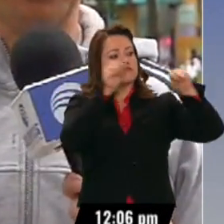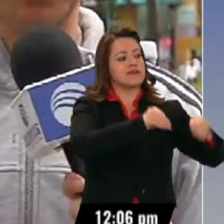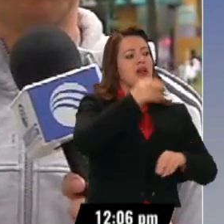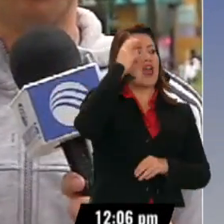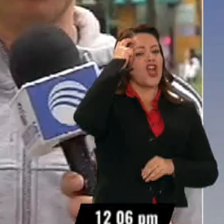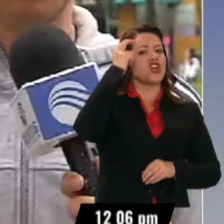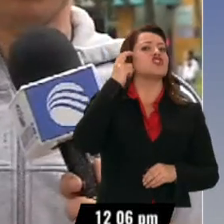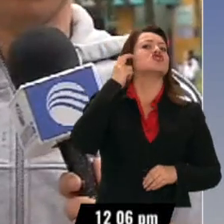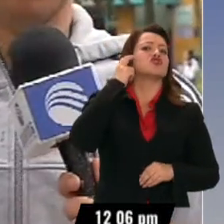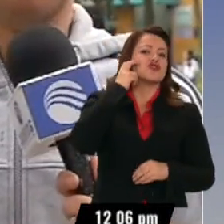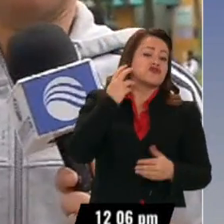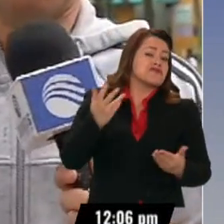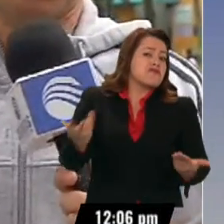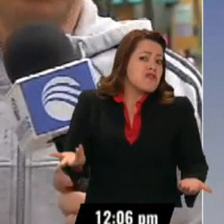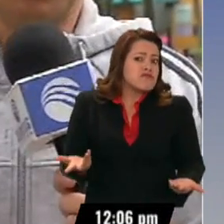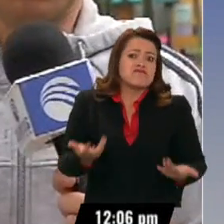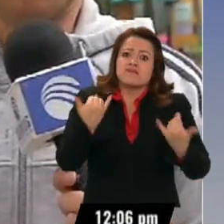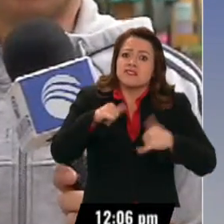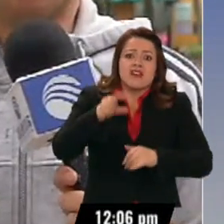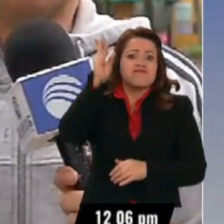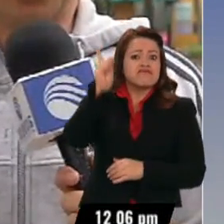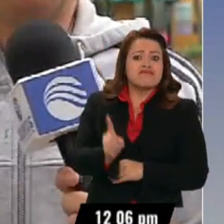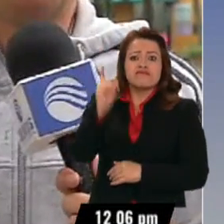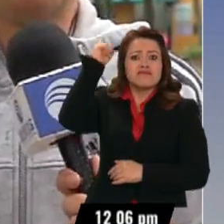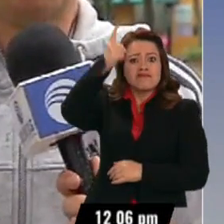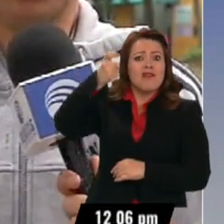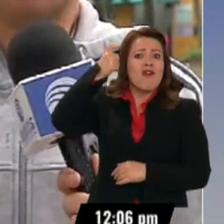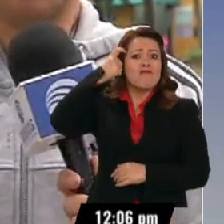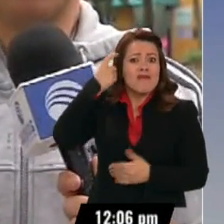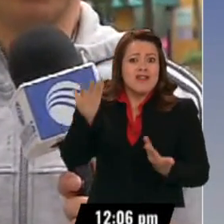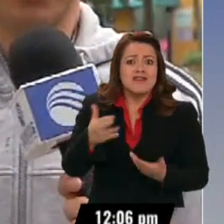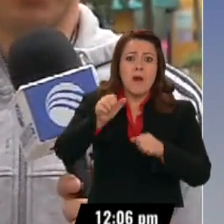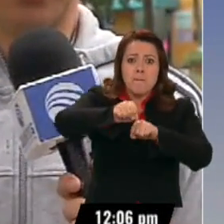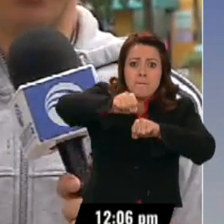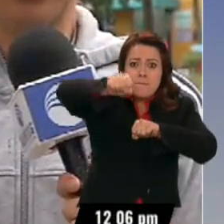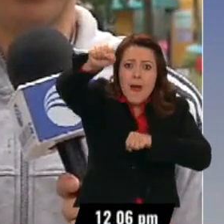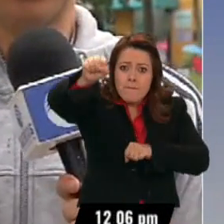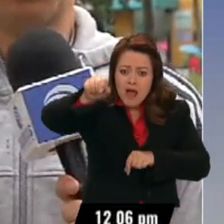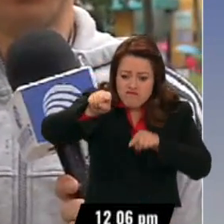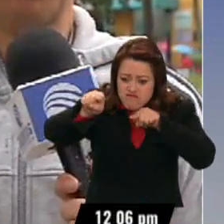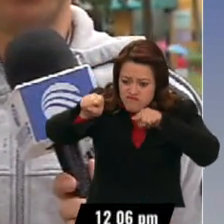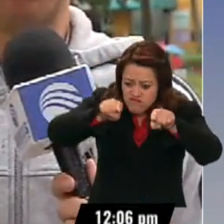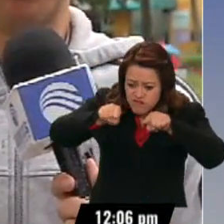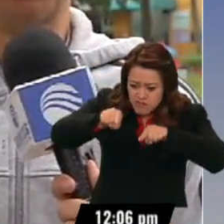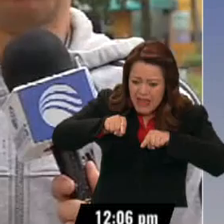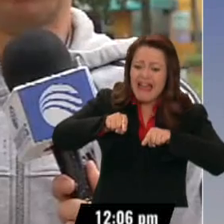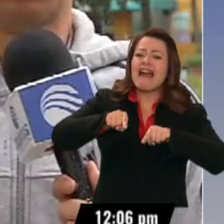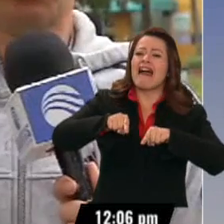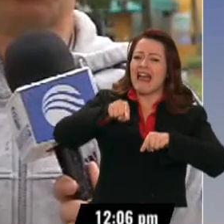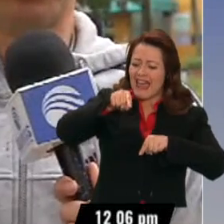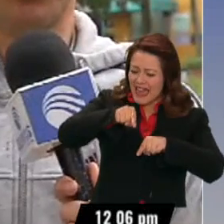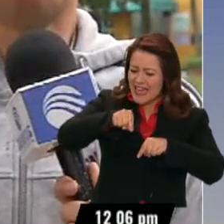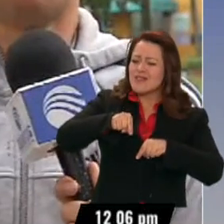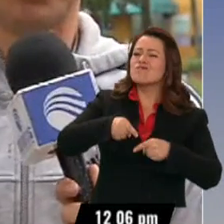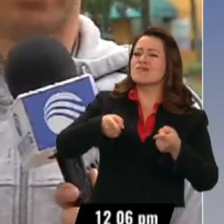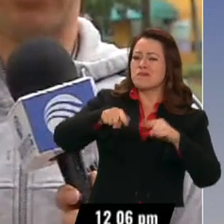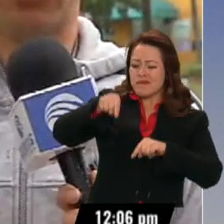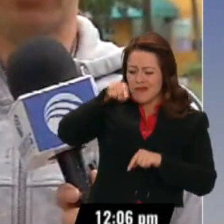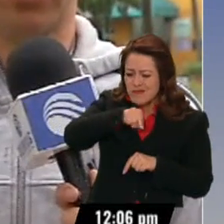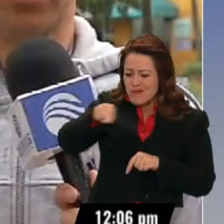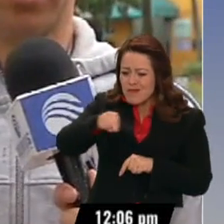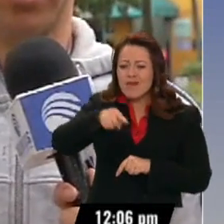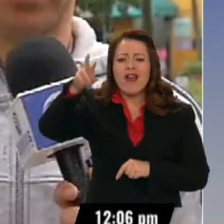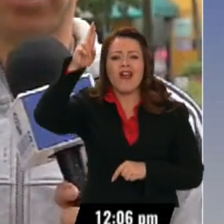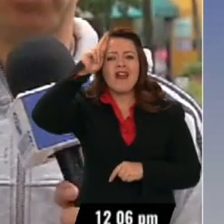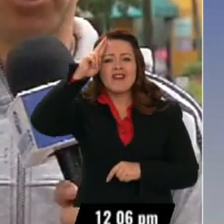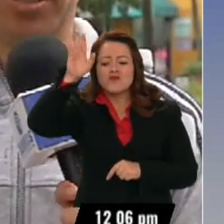una controversia limítrofe, sino que los límites están claros y están en la ley que creó el departamento del Chocó. Y por